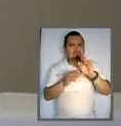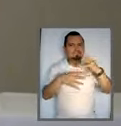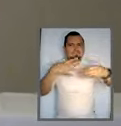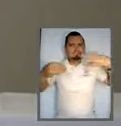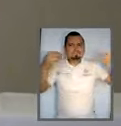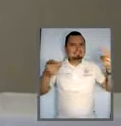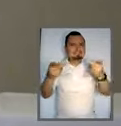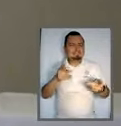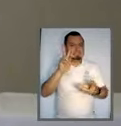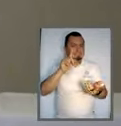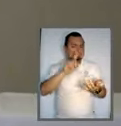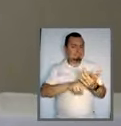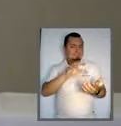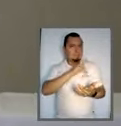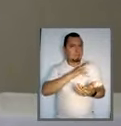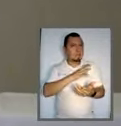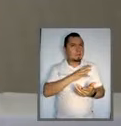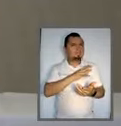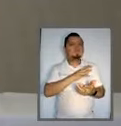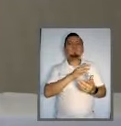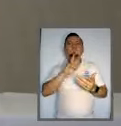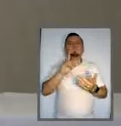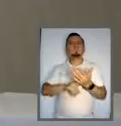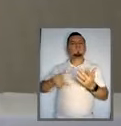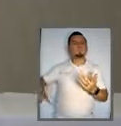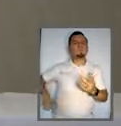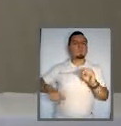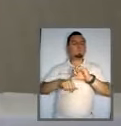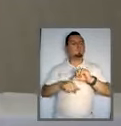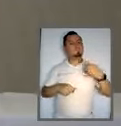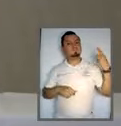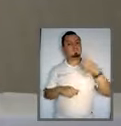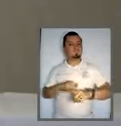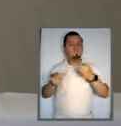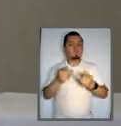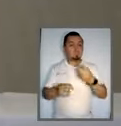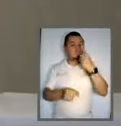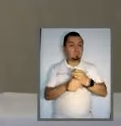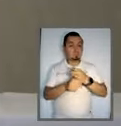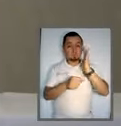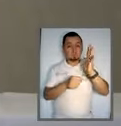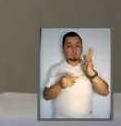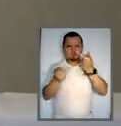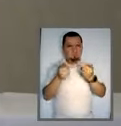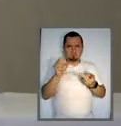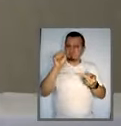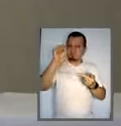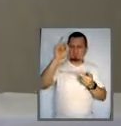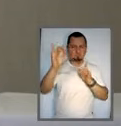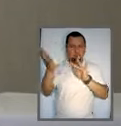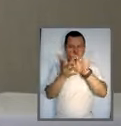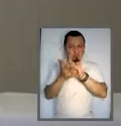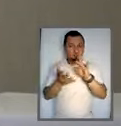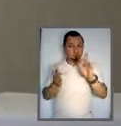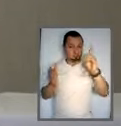esa comunicación directa con el gobernador y con el secretario, y desde el primer momento apoyamos que si es por